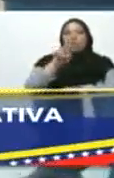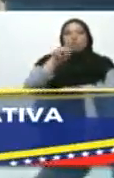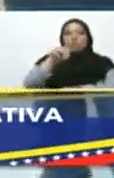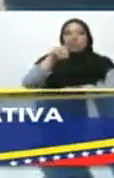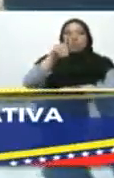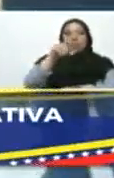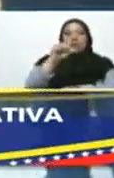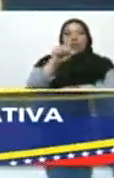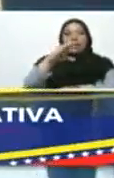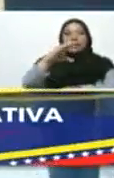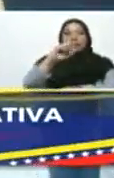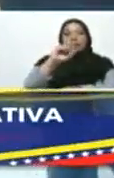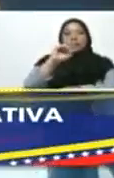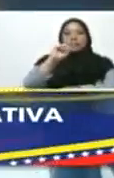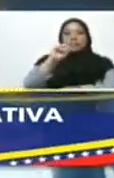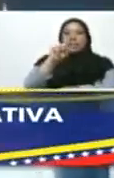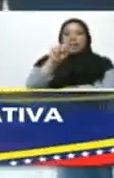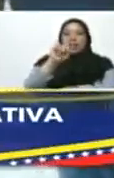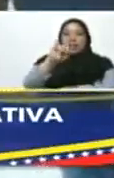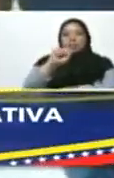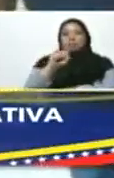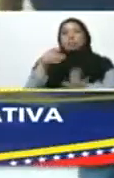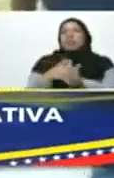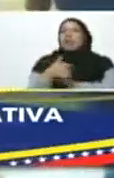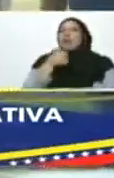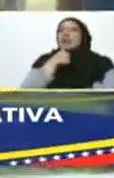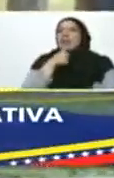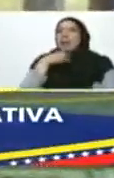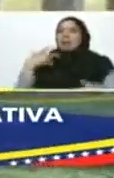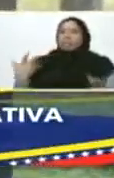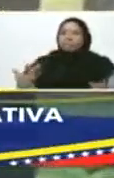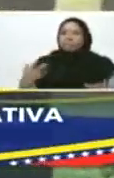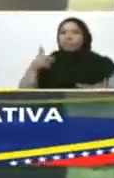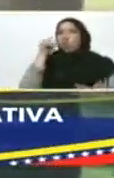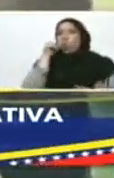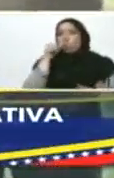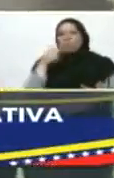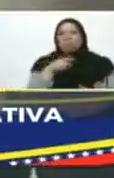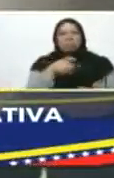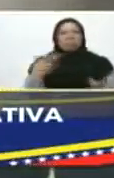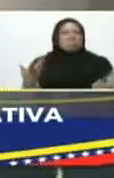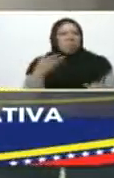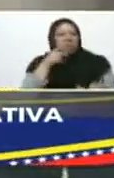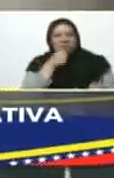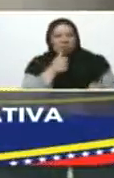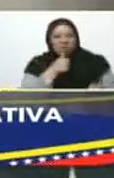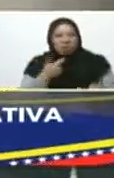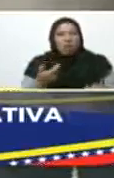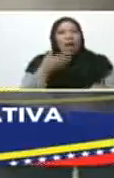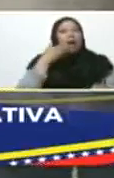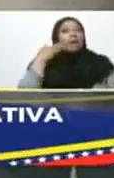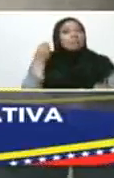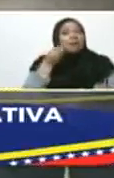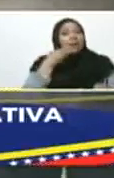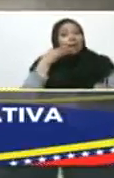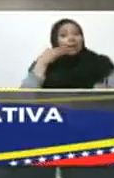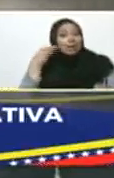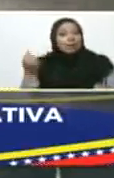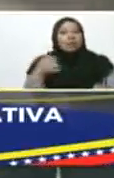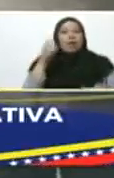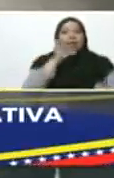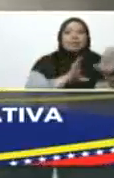aquí, que es Andrés Kawaski, un hombre experimentado en materia de ciencia y tecnología